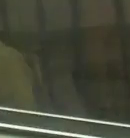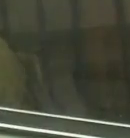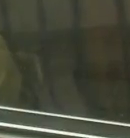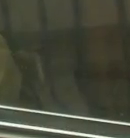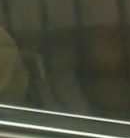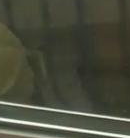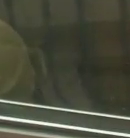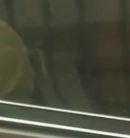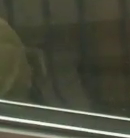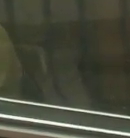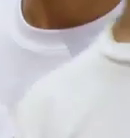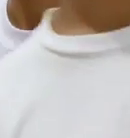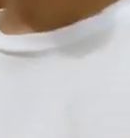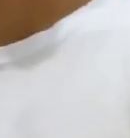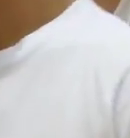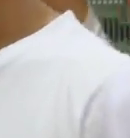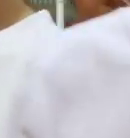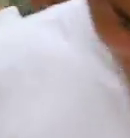Cervantes.